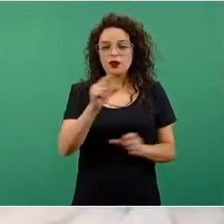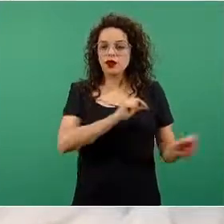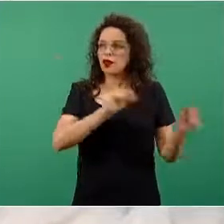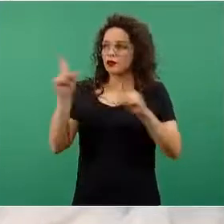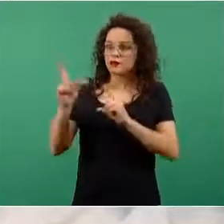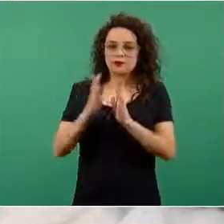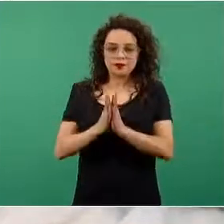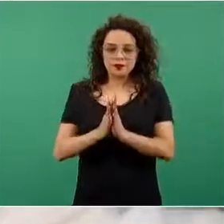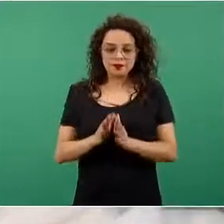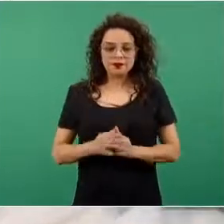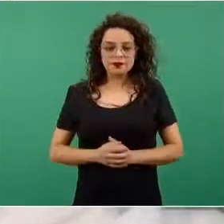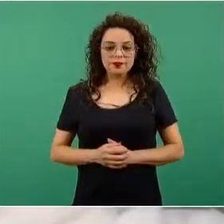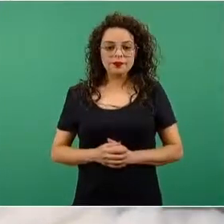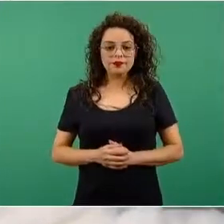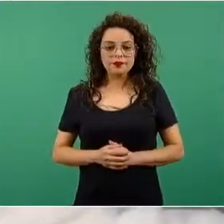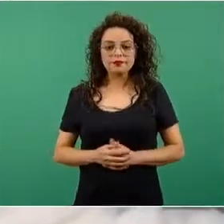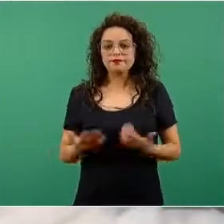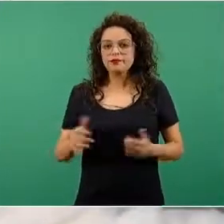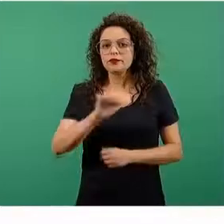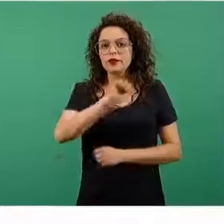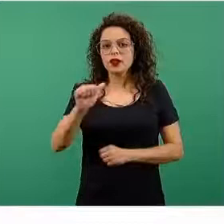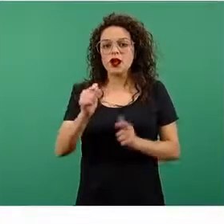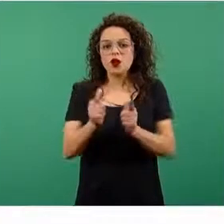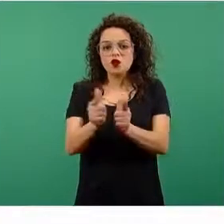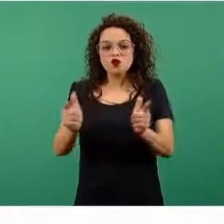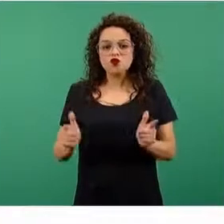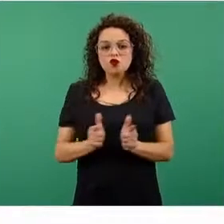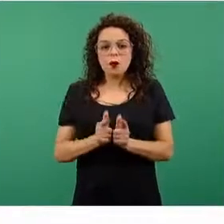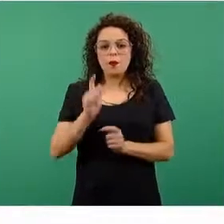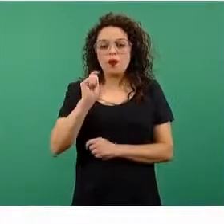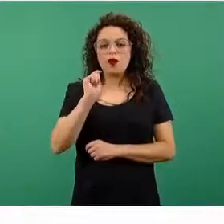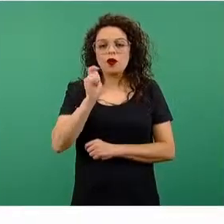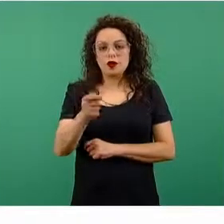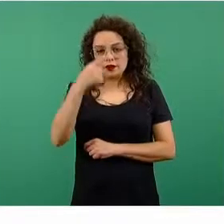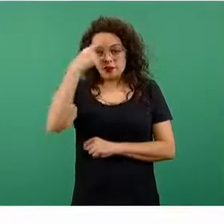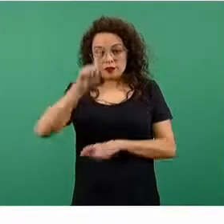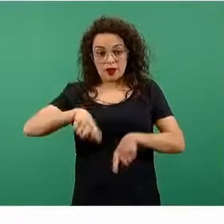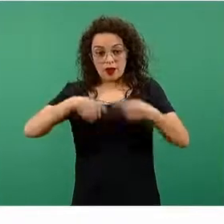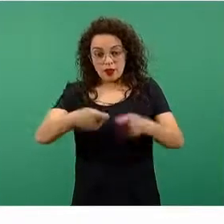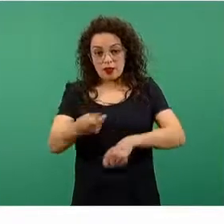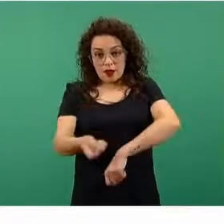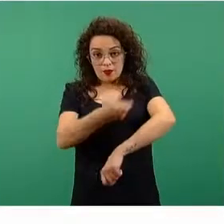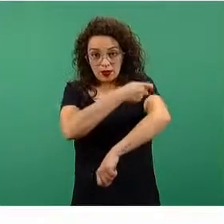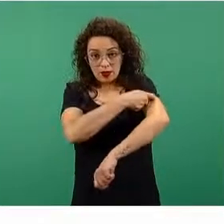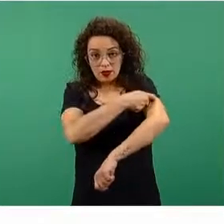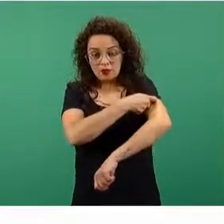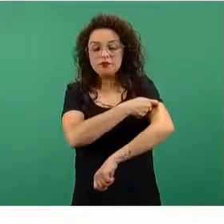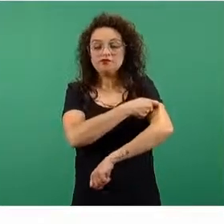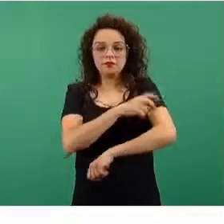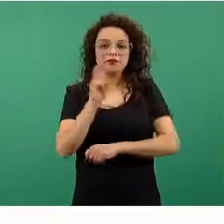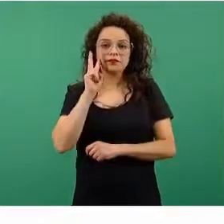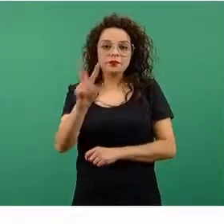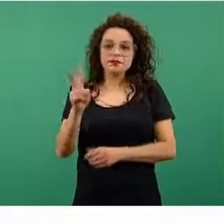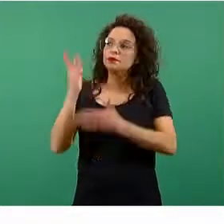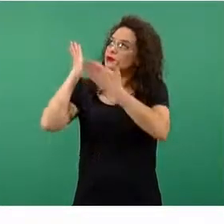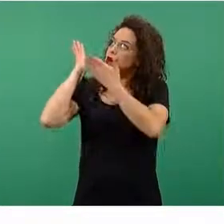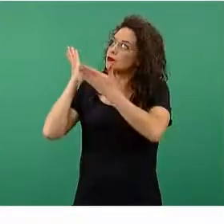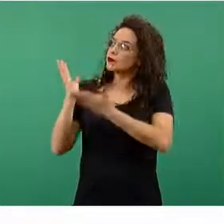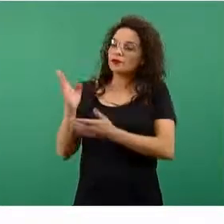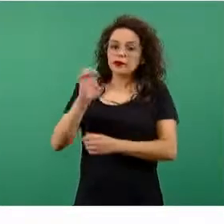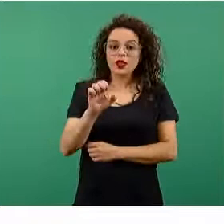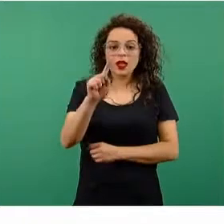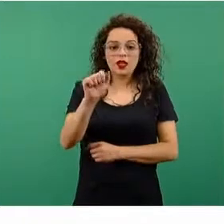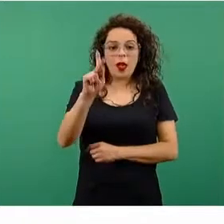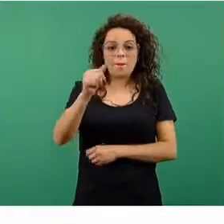Y por grupo de los blancos o los objetivos de vacunación, también lo hemos manifestado así. Tenemos la etapa 1